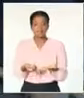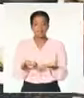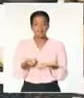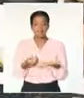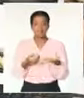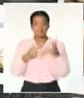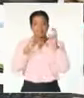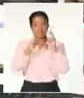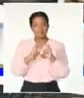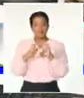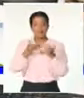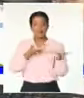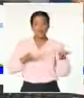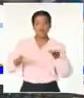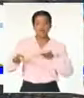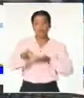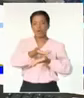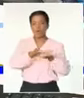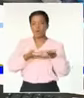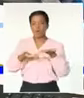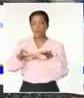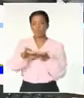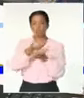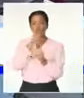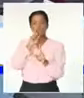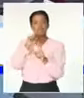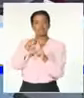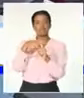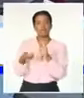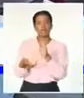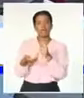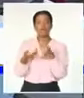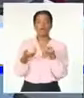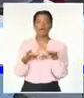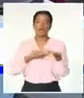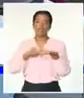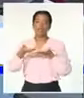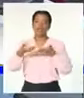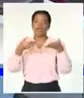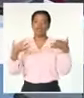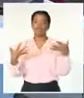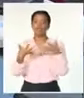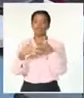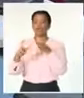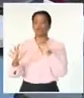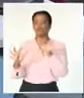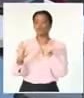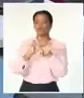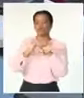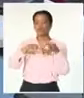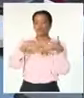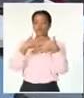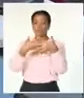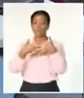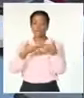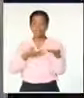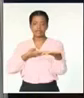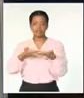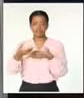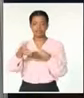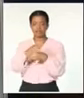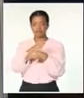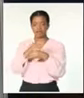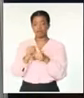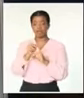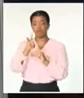El intercambio en función de promover el comercio regional es la máxima que guía los contactos entre empresas exportadoras e importadoras. Unas